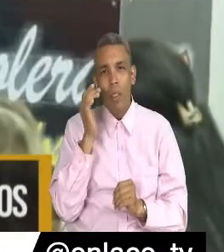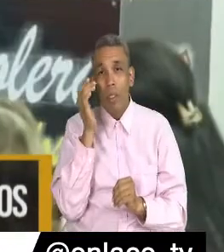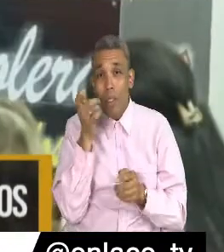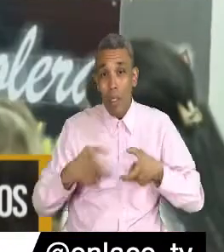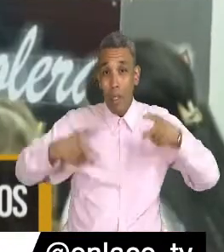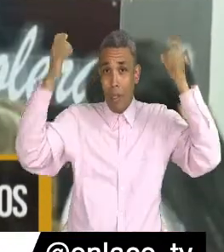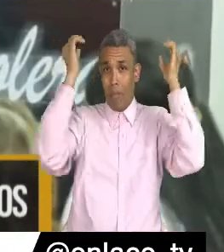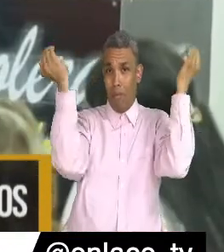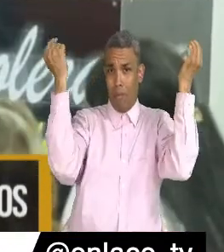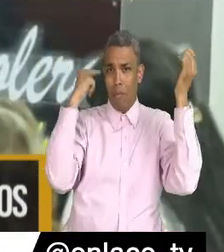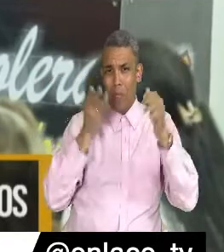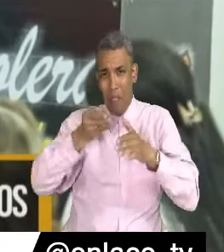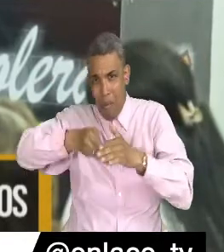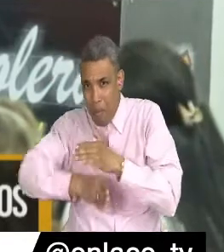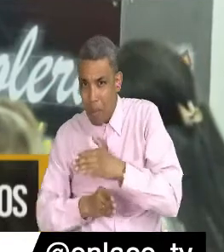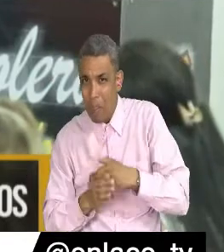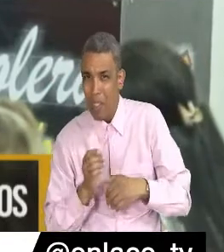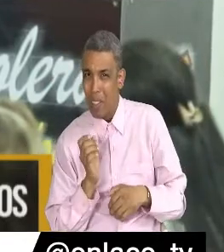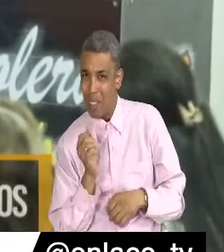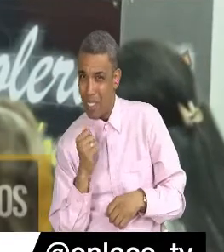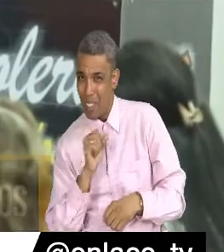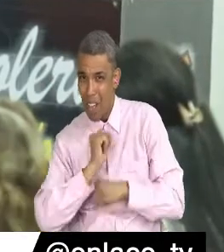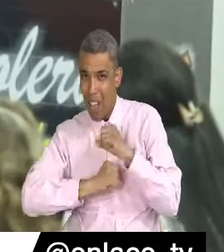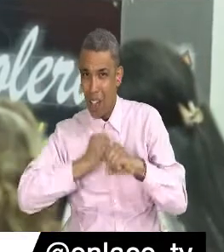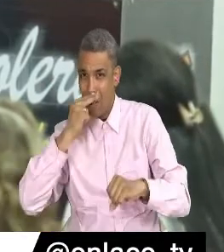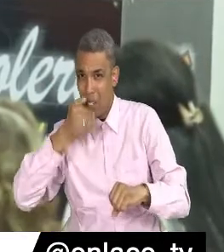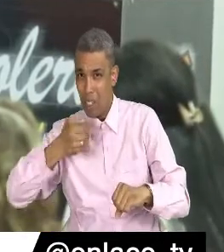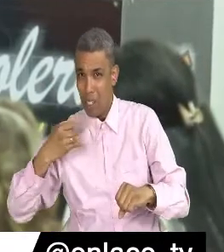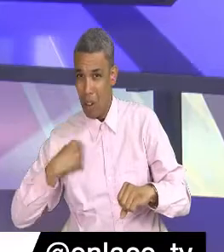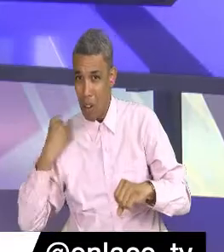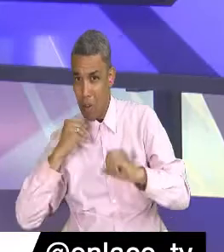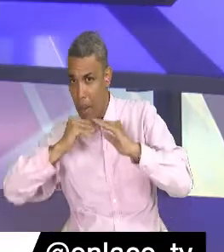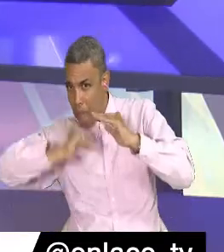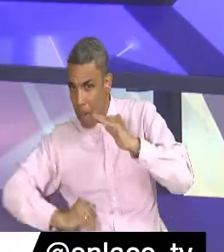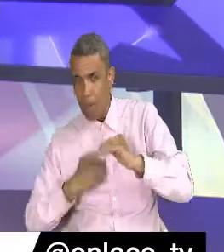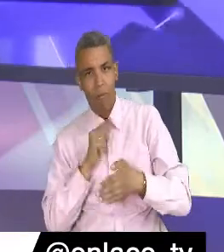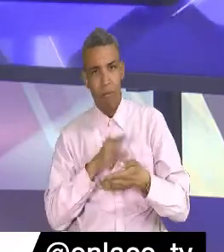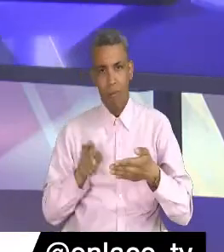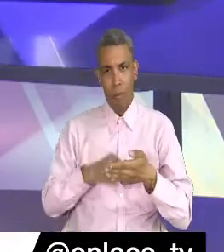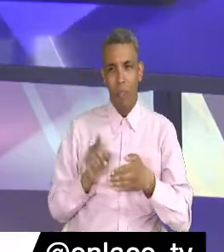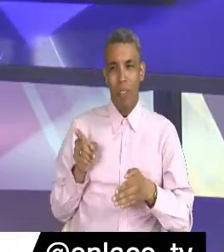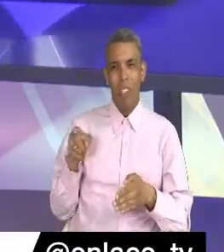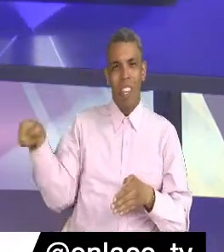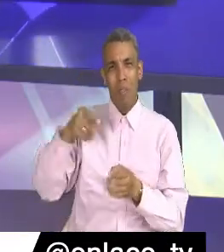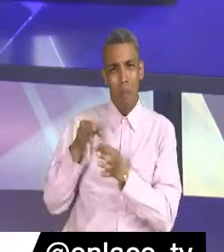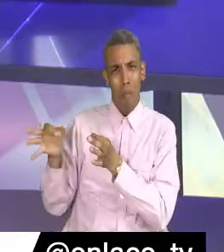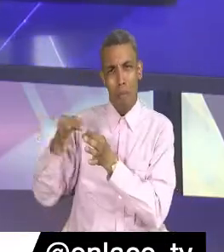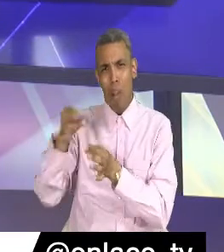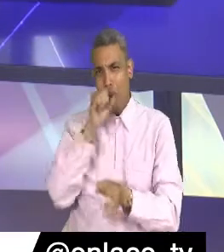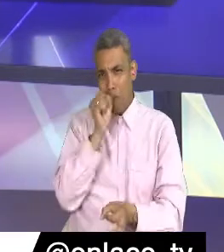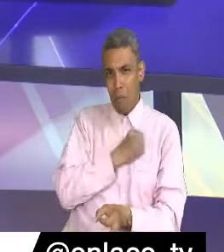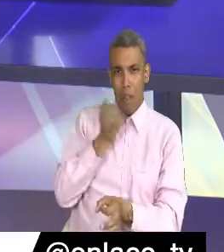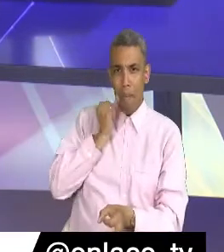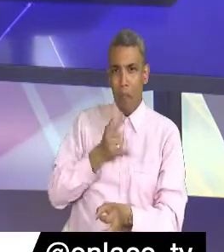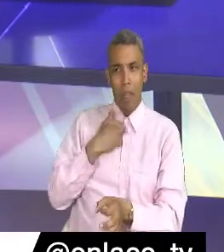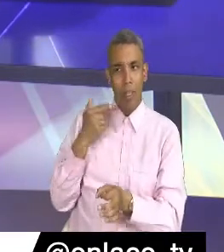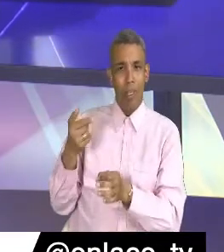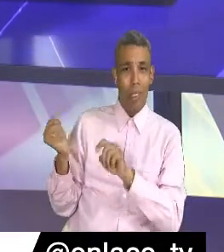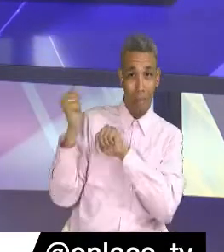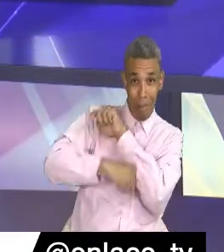años de edad ni a los hinchas visitantes del equipo Millonarios. Y la Federación de Canotaje destaca la participación